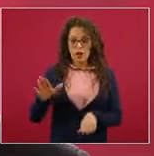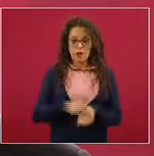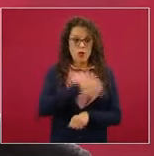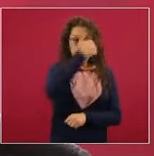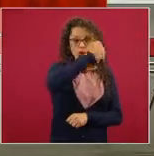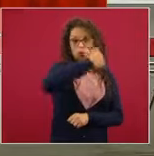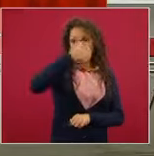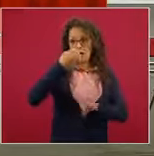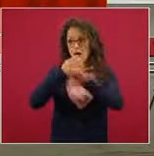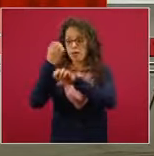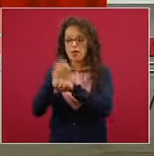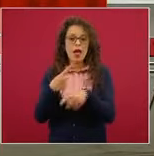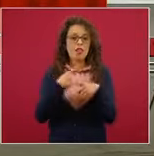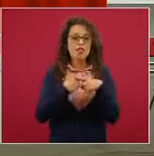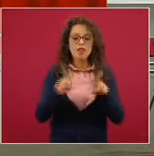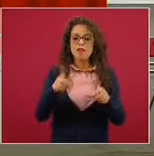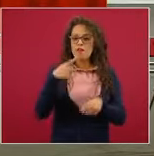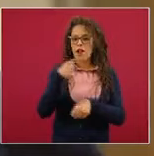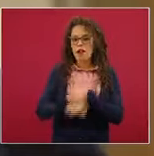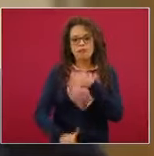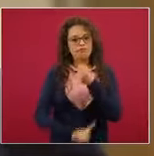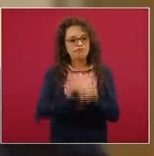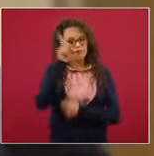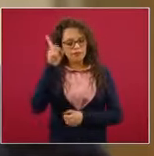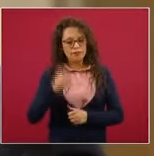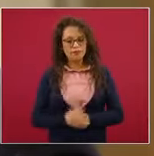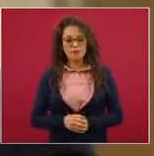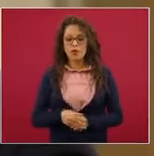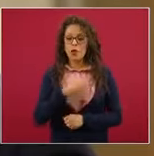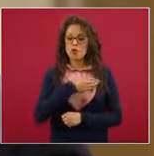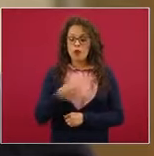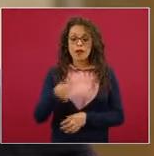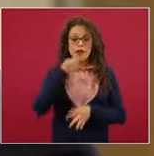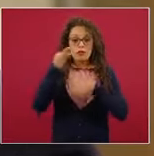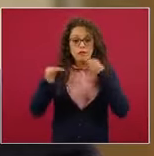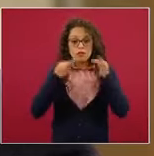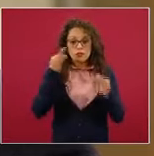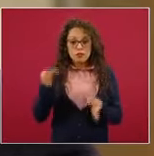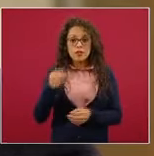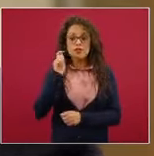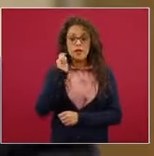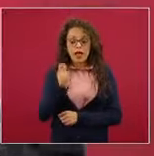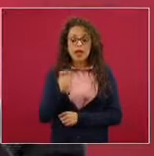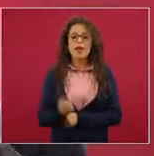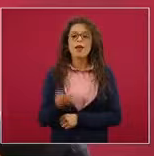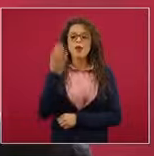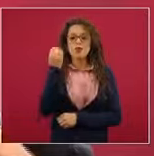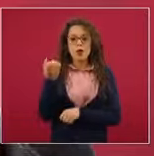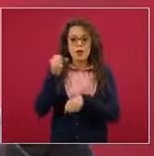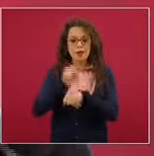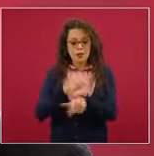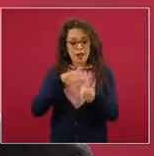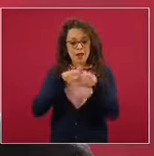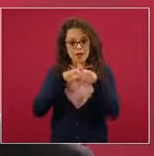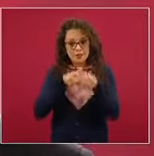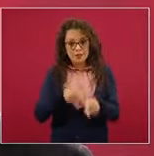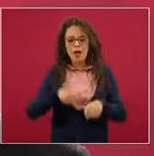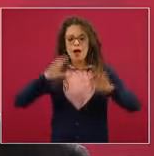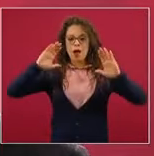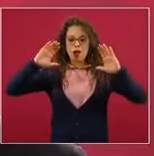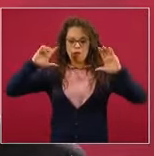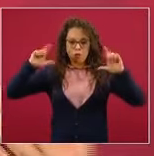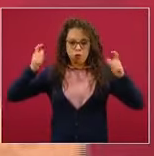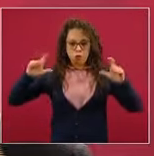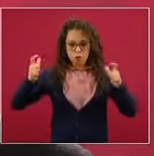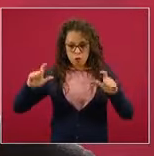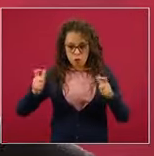en cada entidad federativa. La buena noticia es que llevamos ya 9 semanas completas en descenso, en reducción de la